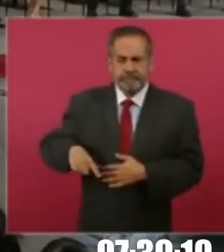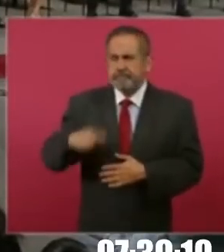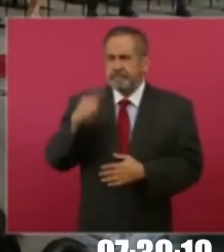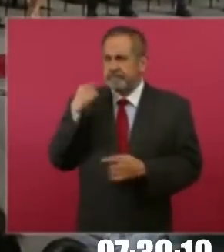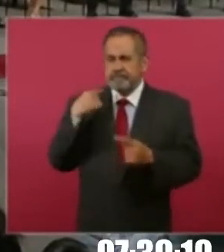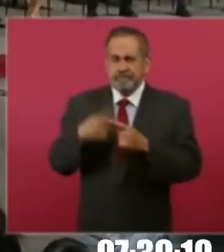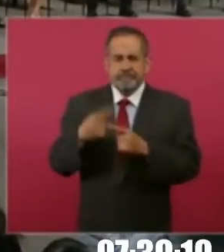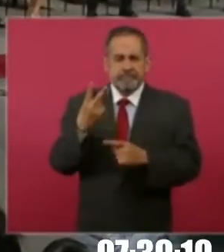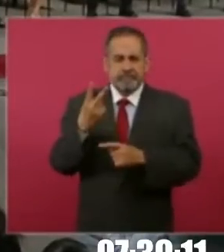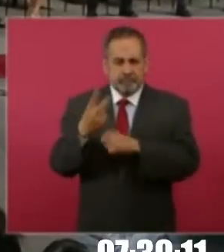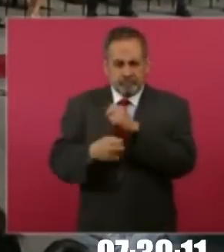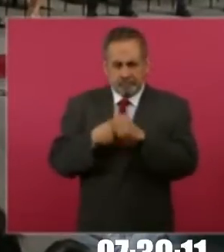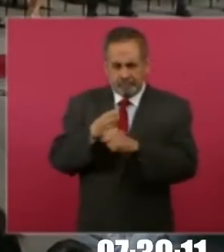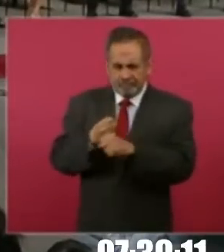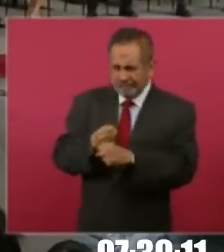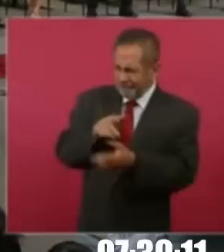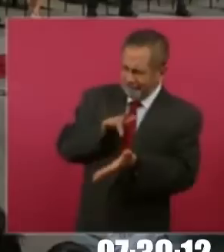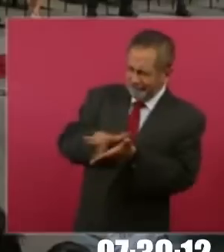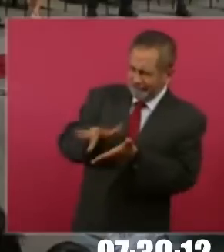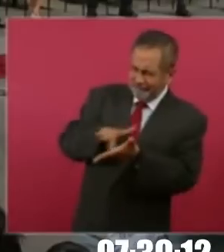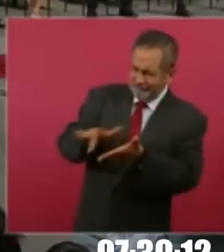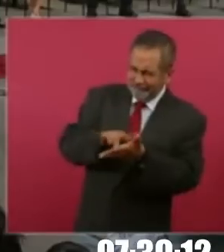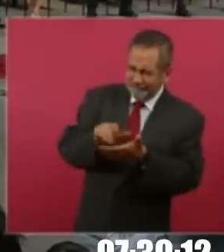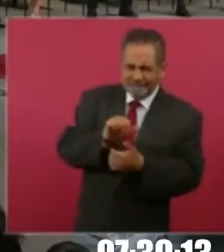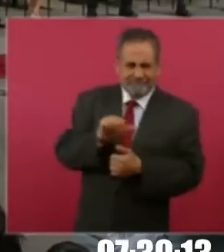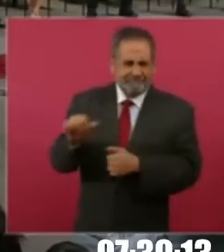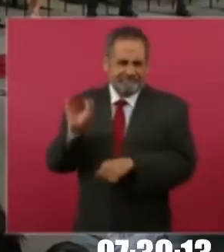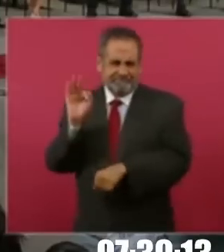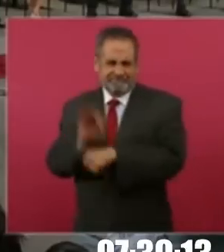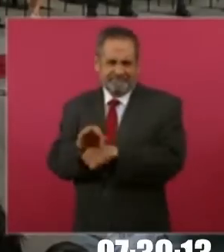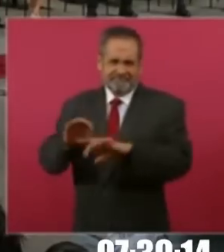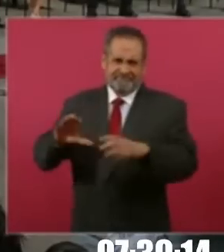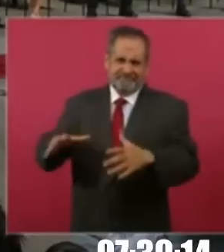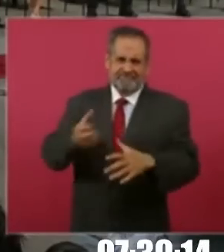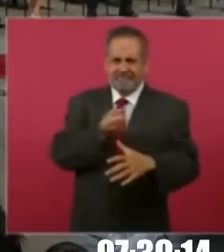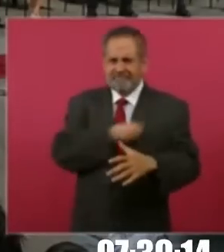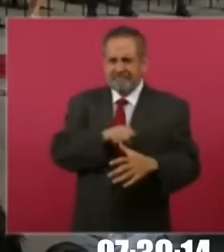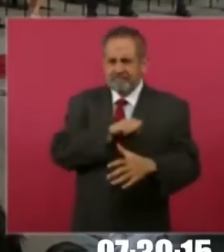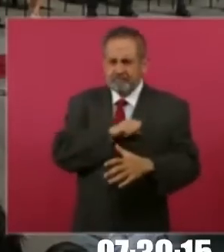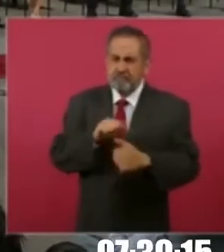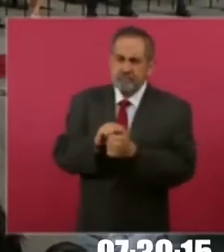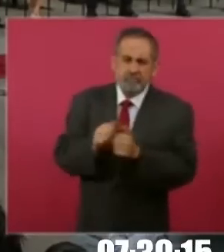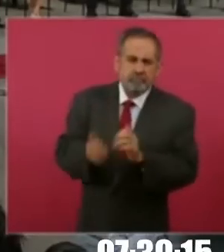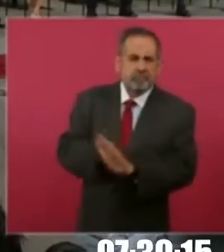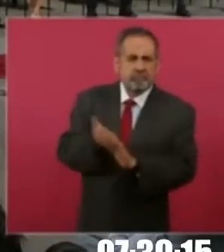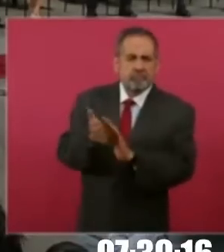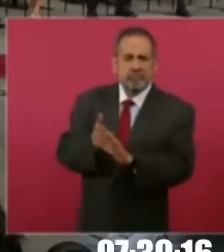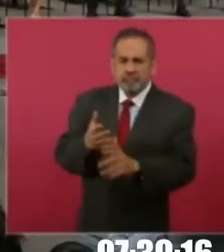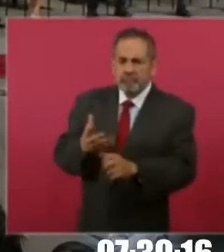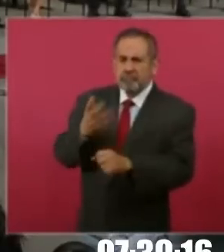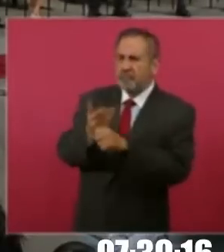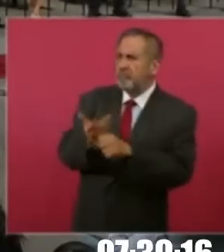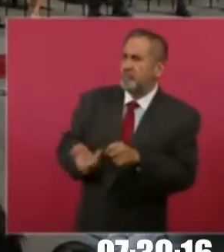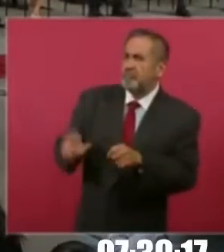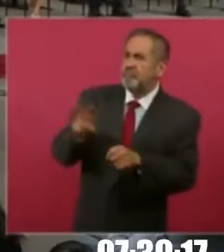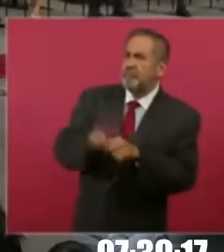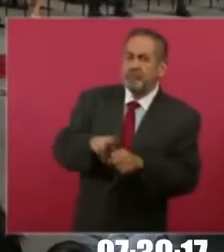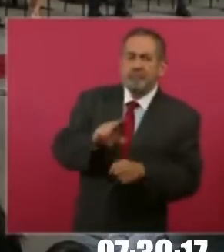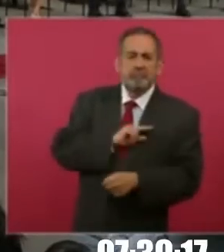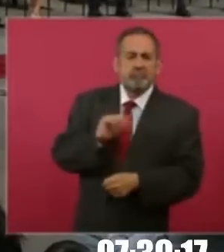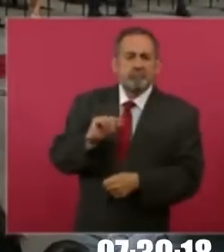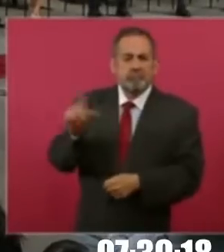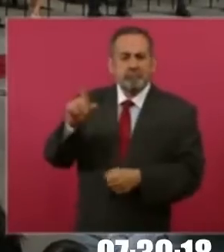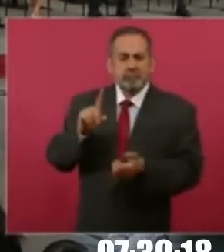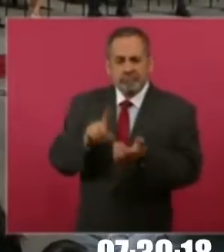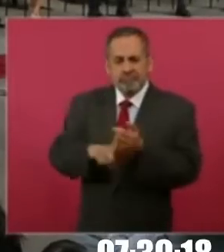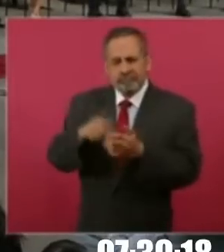menos de dos años fortalecimos al sector salud con construcciones de la unidad de especialidades médicas